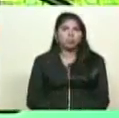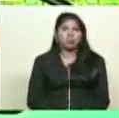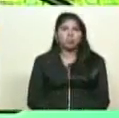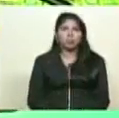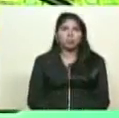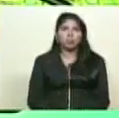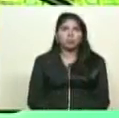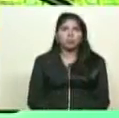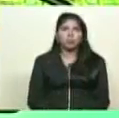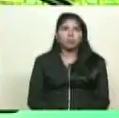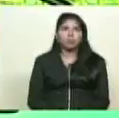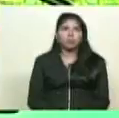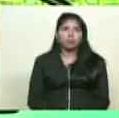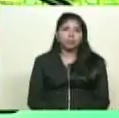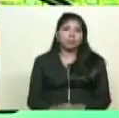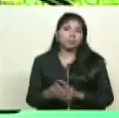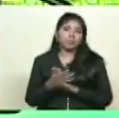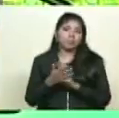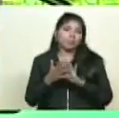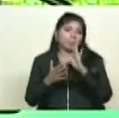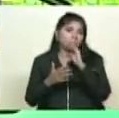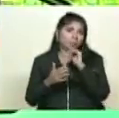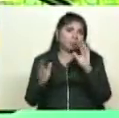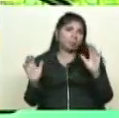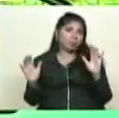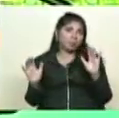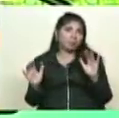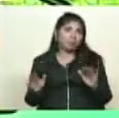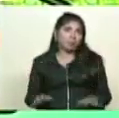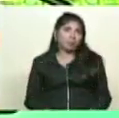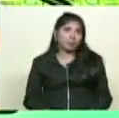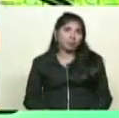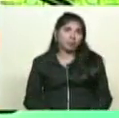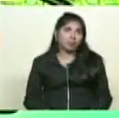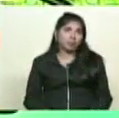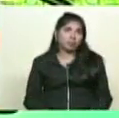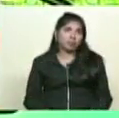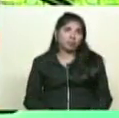Pero no tenía otra, pues. No es tiempo de